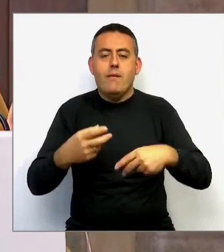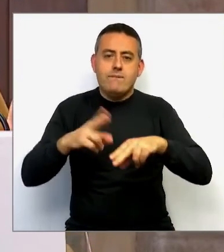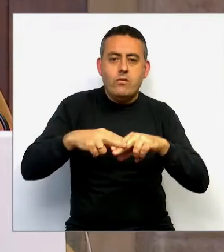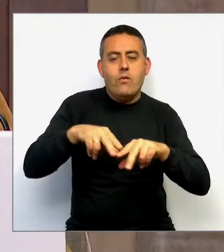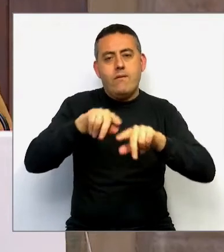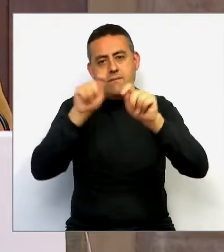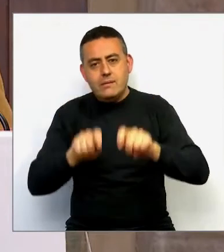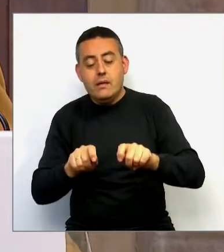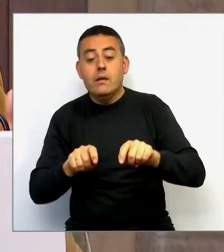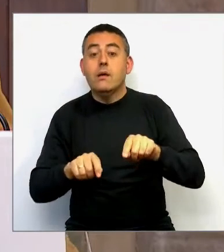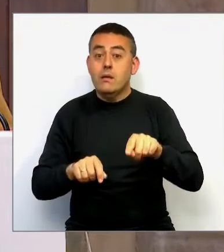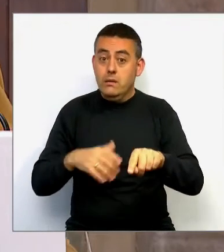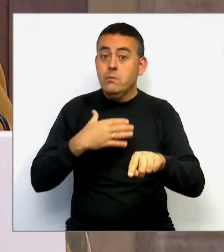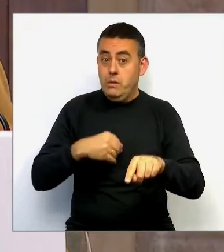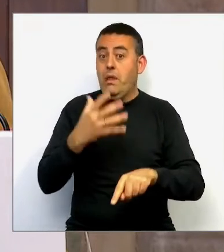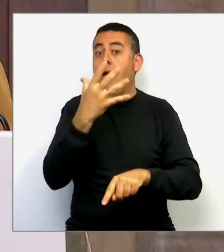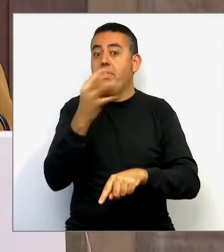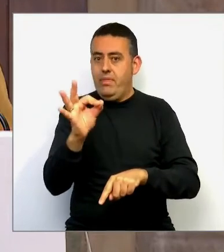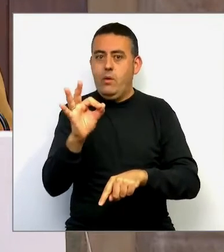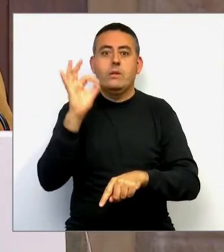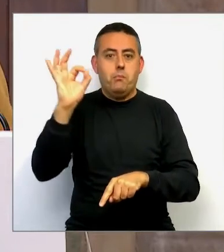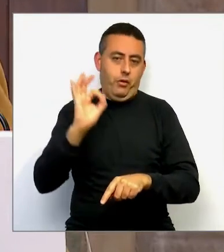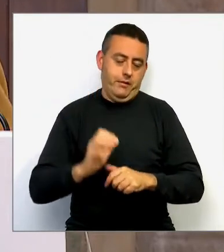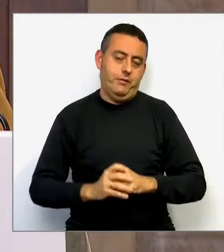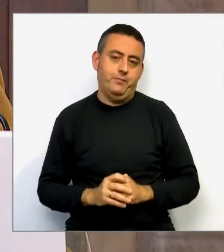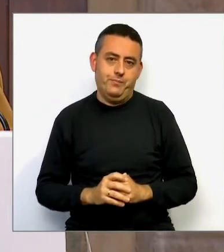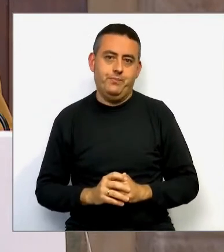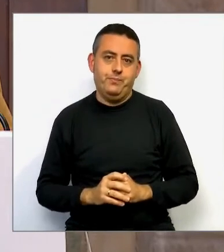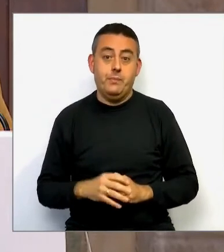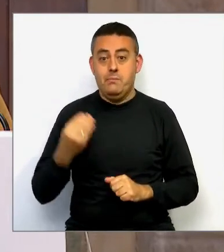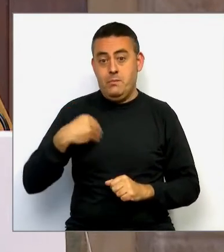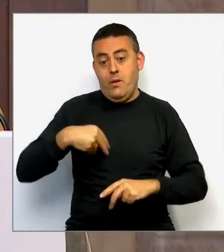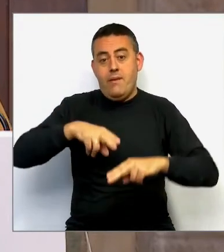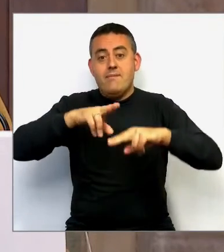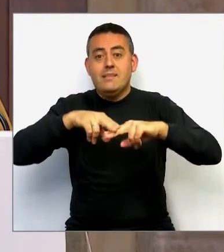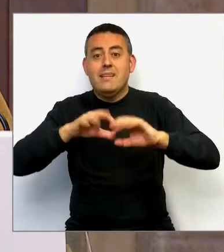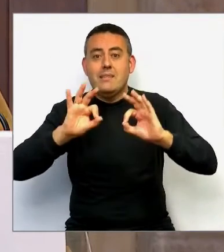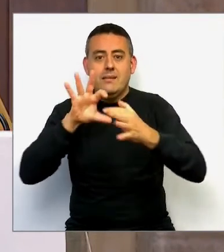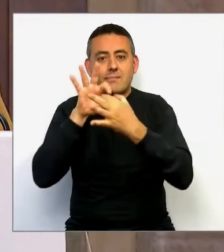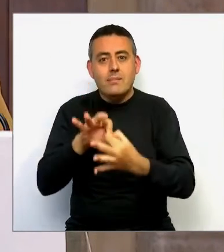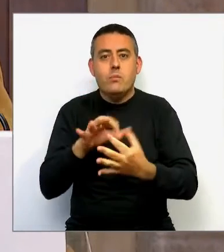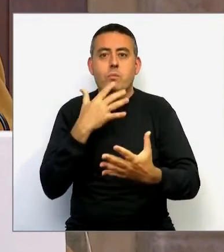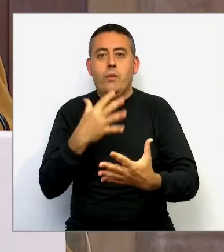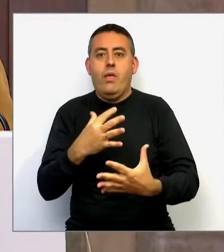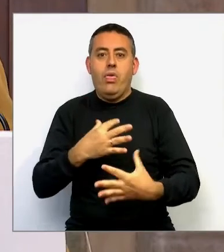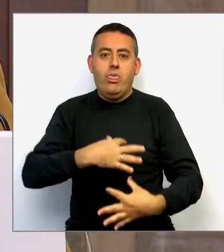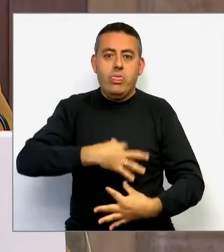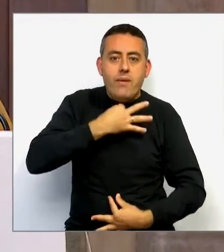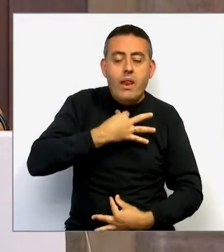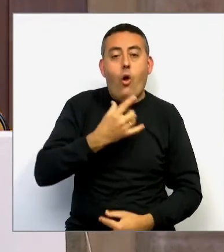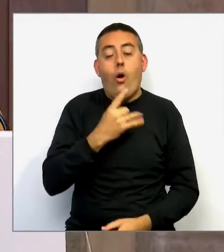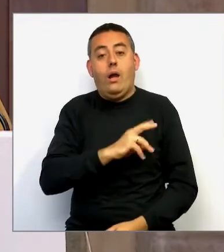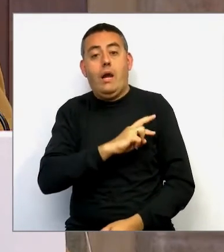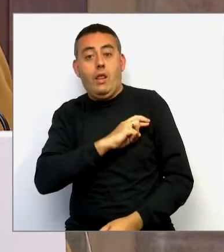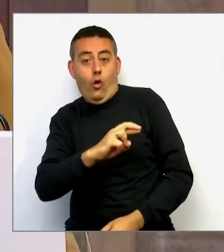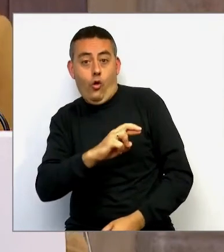esas celebraciones. Estamos hablando en el ámbito precisamente de celebraciones civiles que se realizan o religiosas y